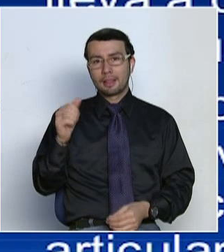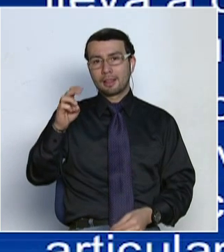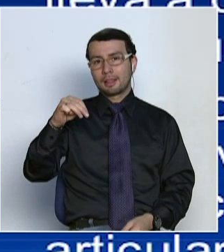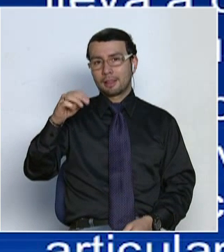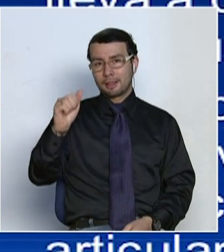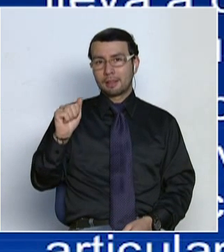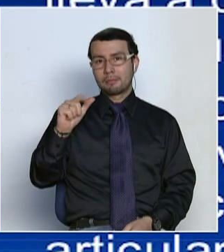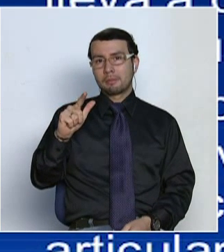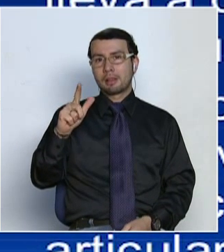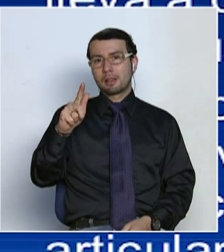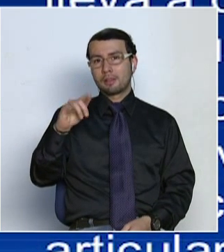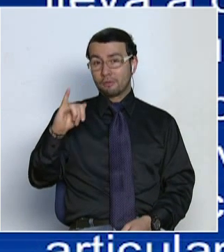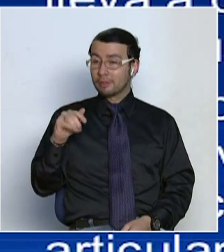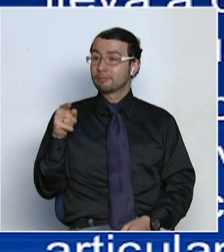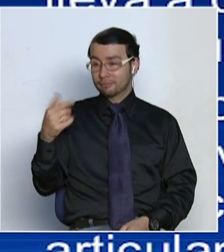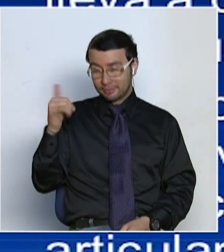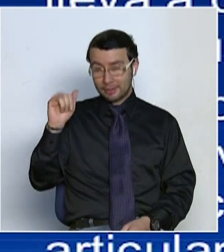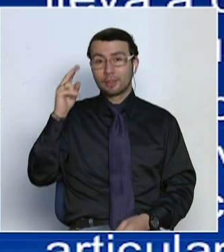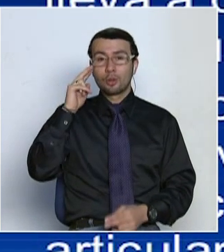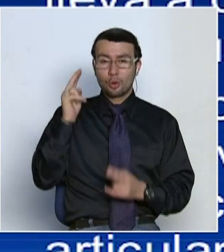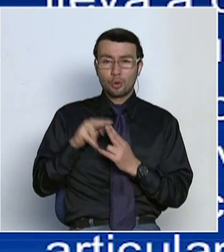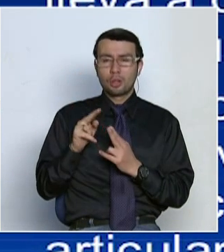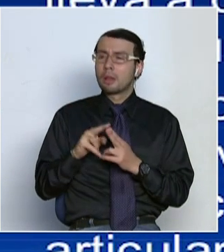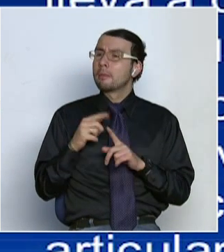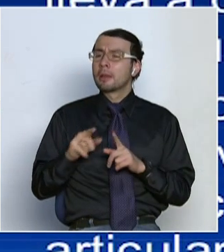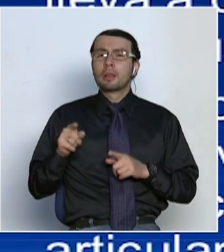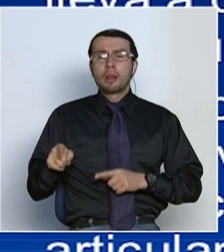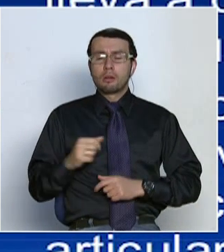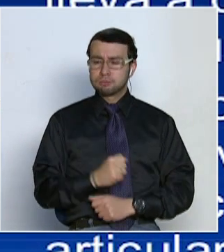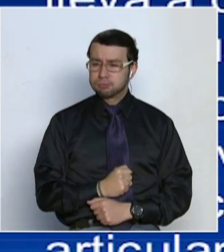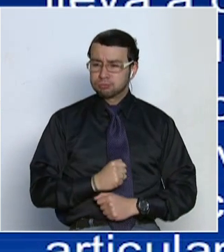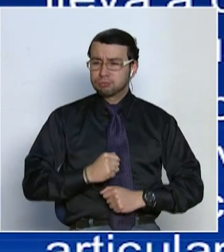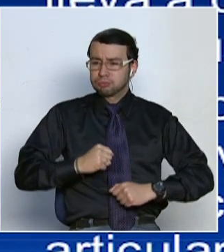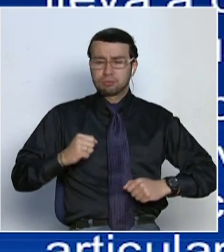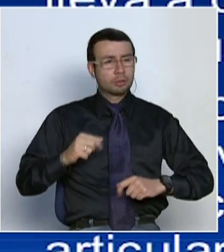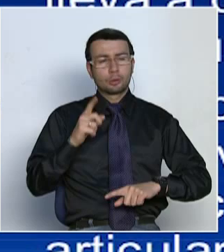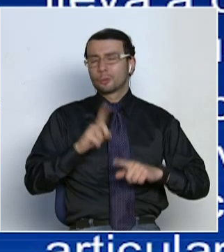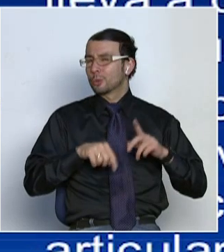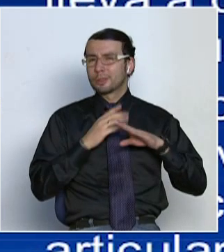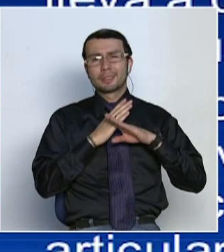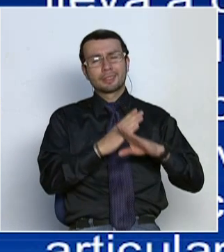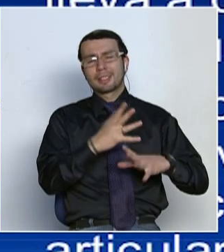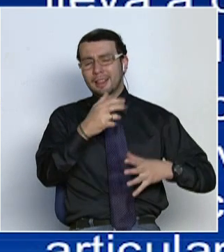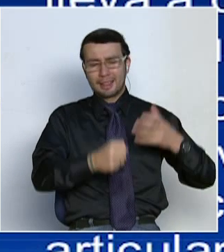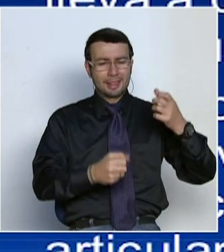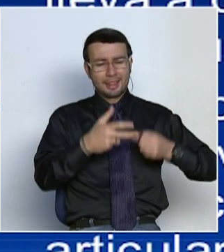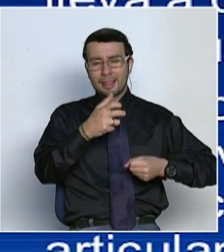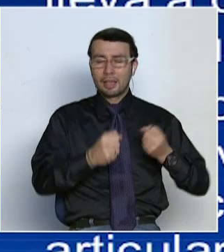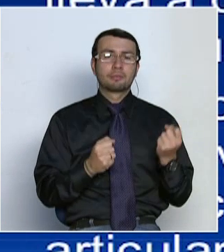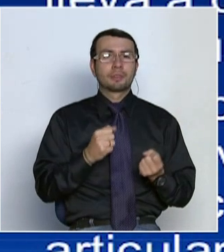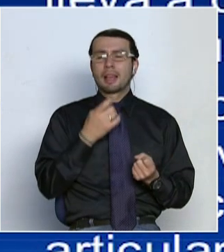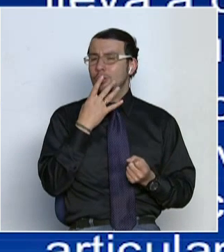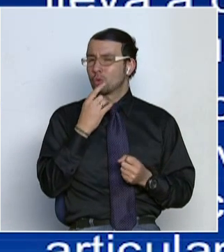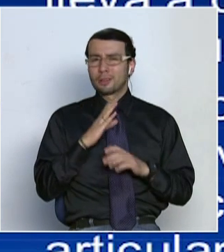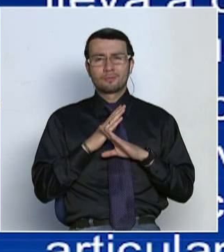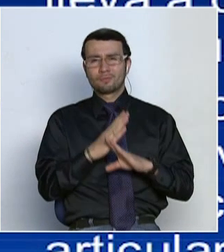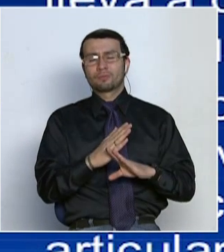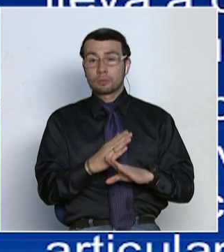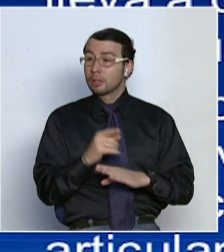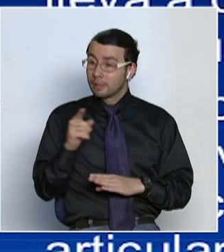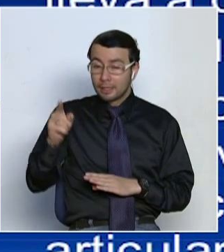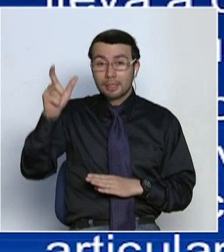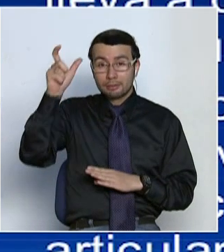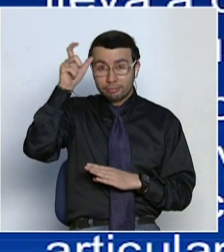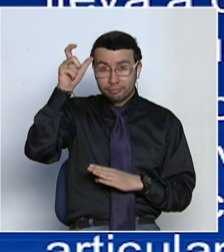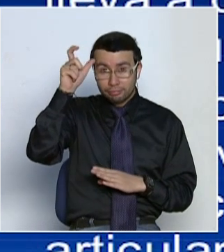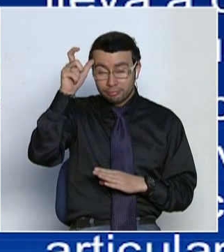ciertos alimentos. Pero ella con el peso que tiene no puede volver a mirar los lácteos ni el azúcar. La carne de res y de cerdo le va a aumentar